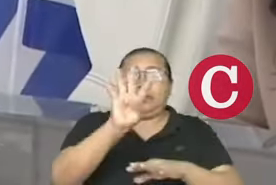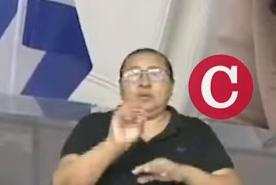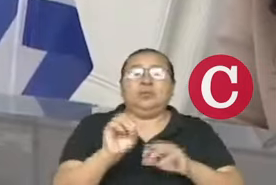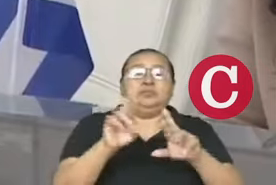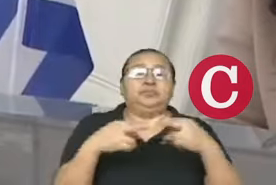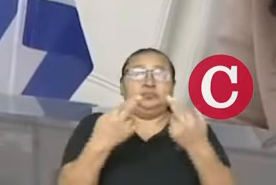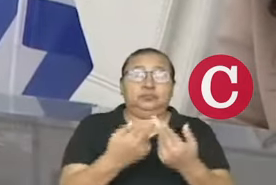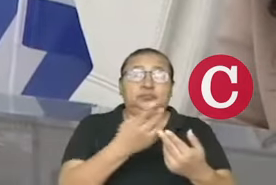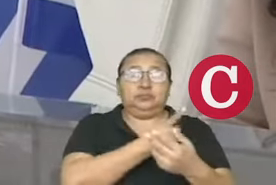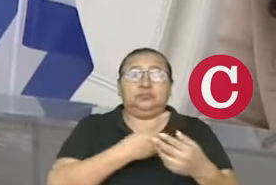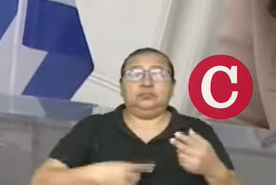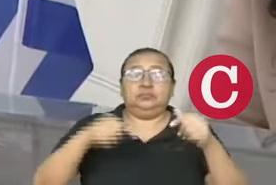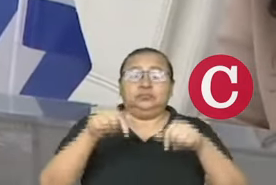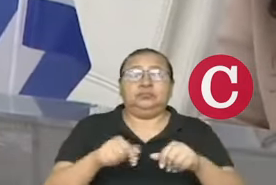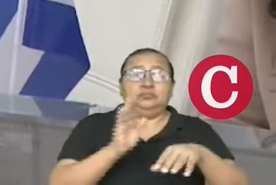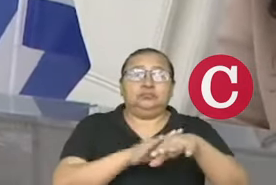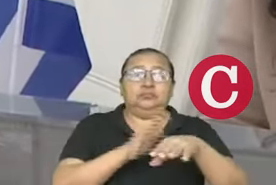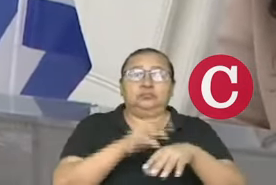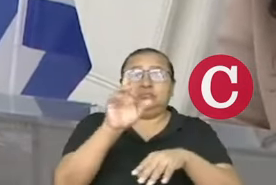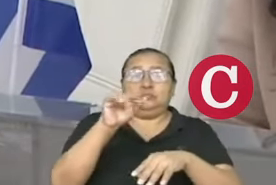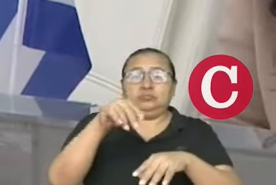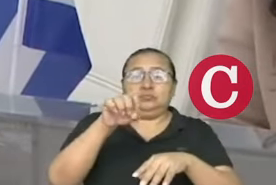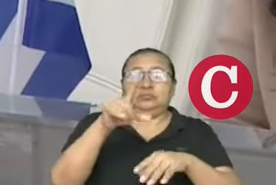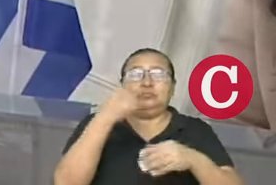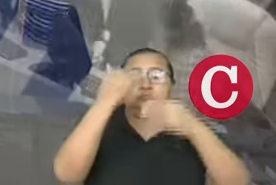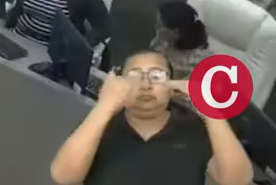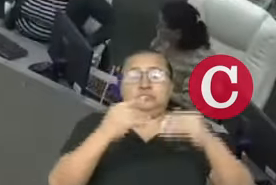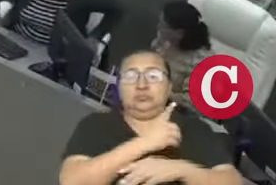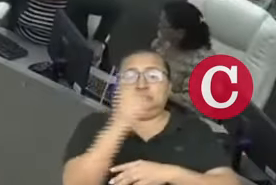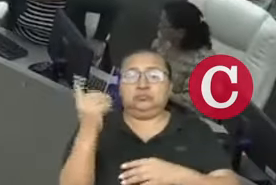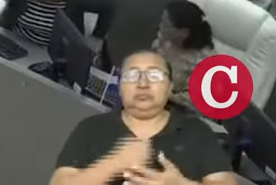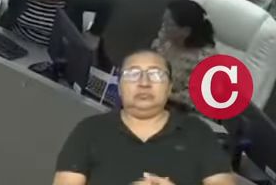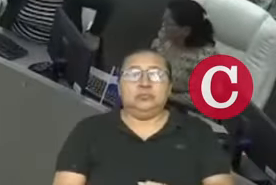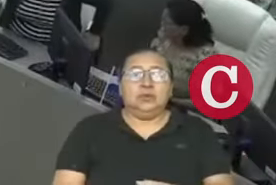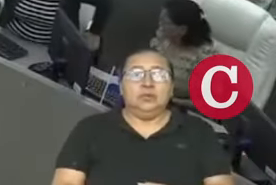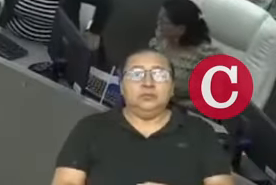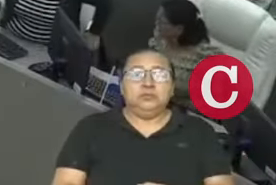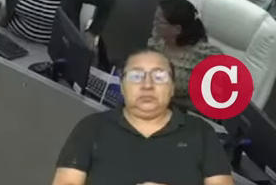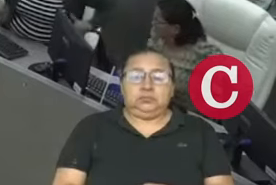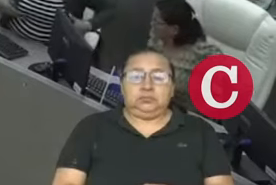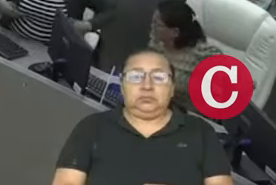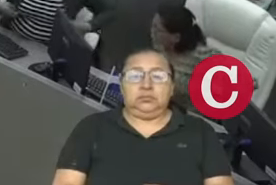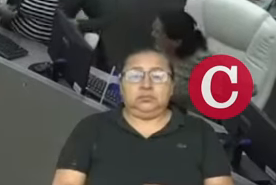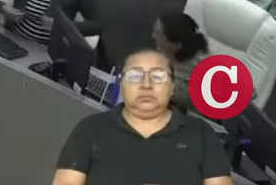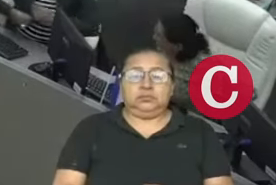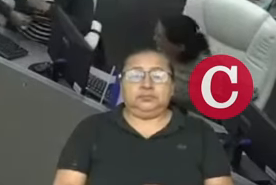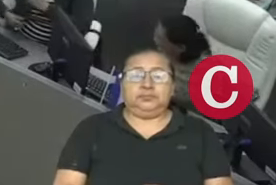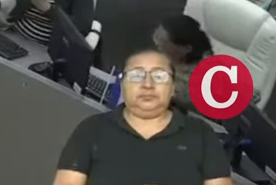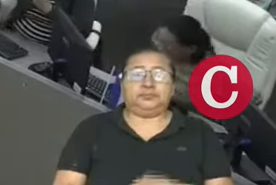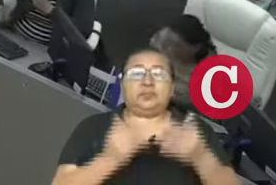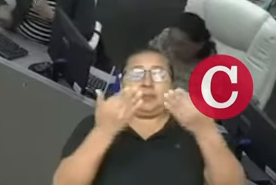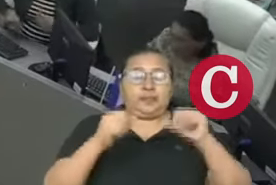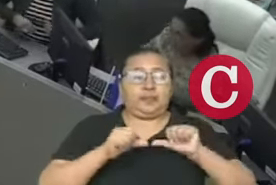sus trabajadores. El documento también agrega que se requiere el esfuerzo conjunto y la unión de recursos económicos, técnicos, operativos